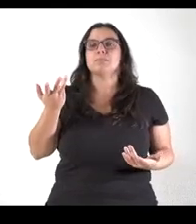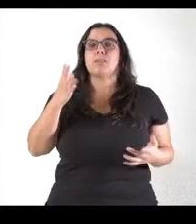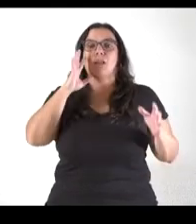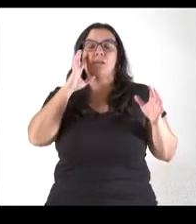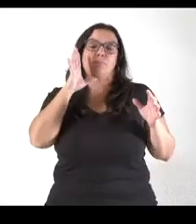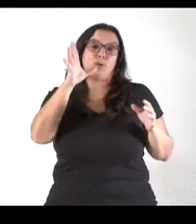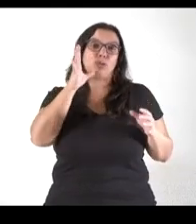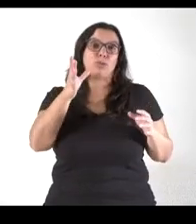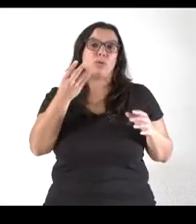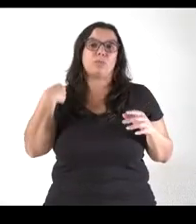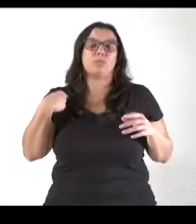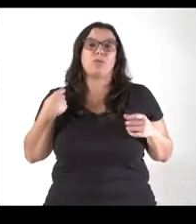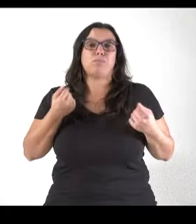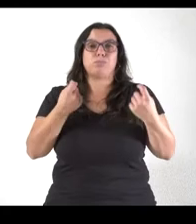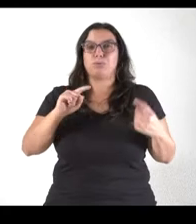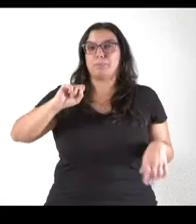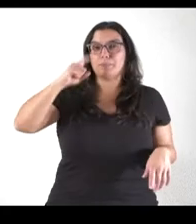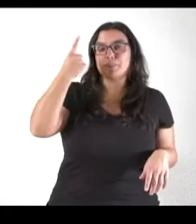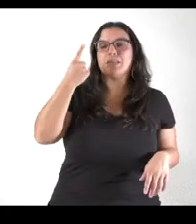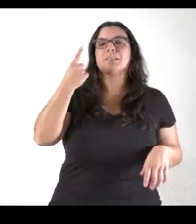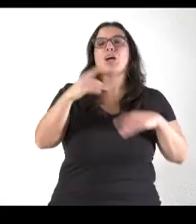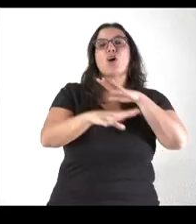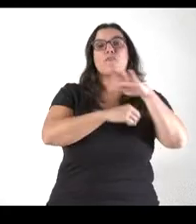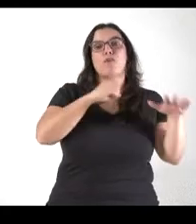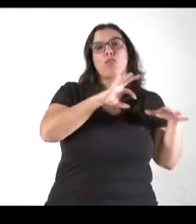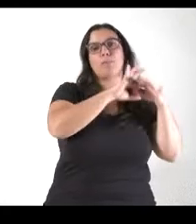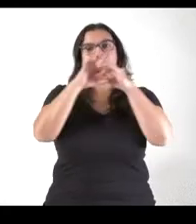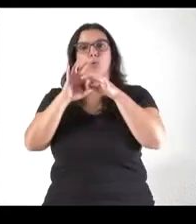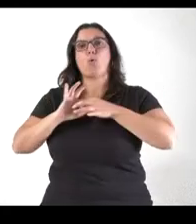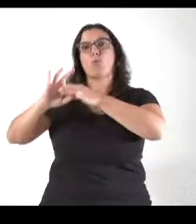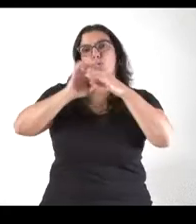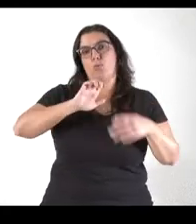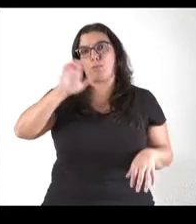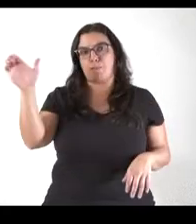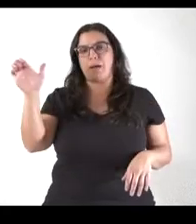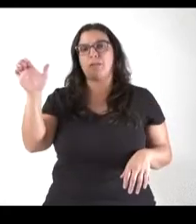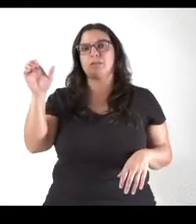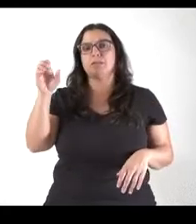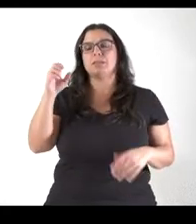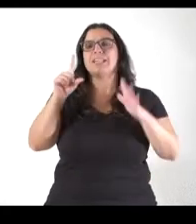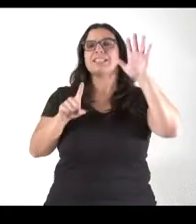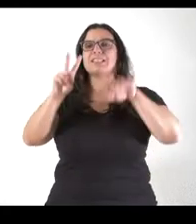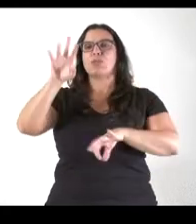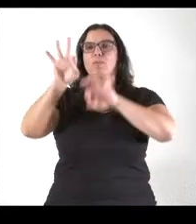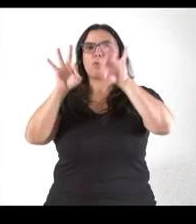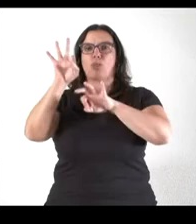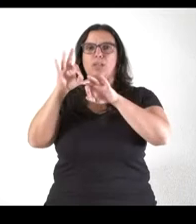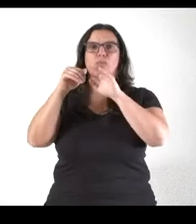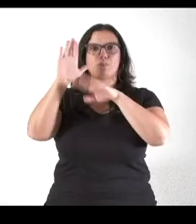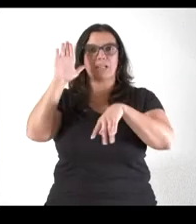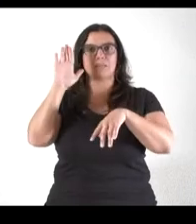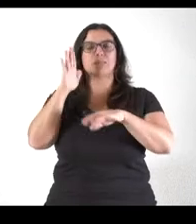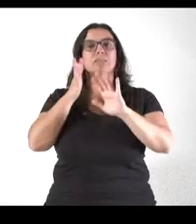justifica el incremento del techo de gastos son los fondos vinculados a la Unión Europea que crecerían más del 62% y